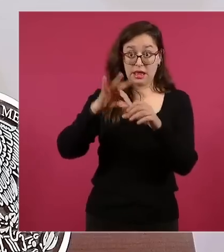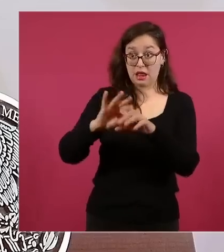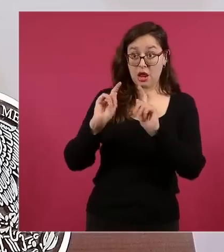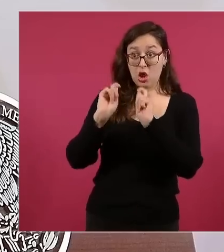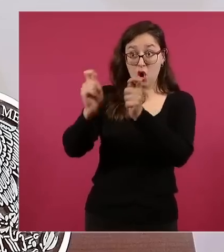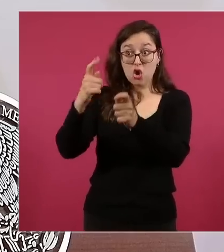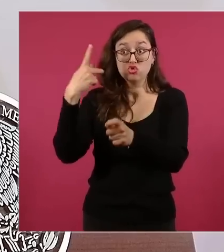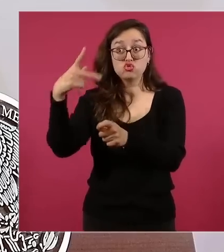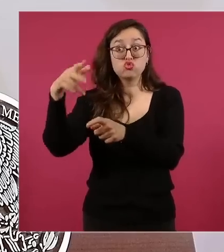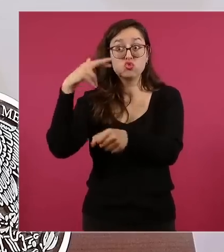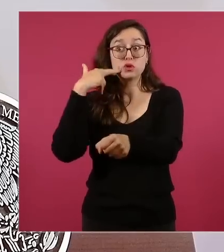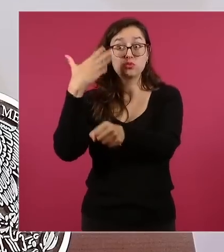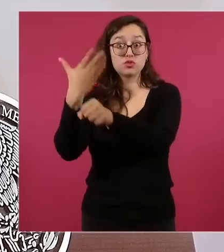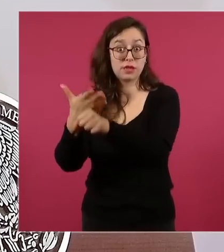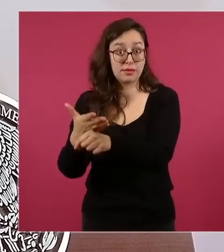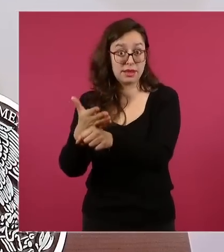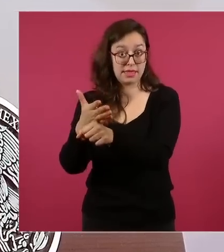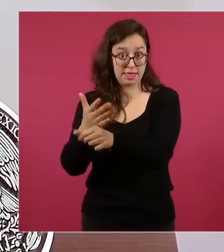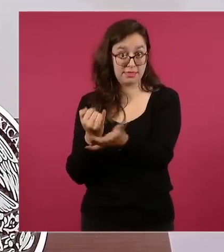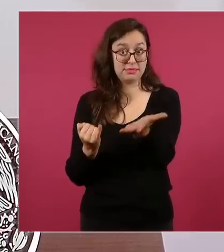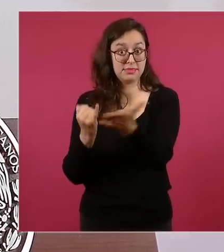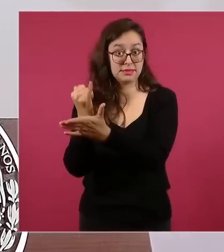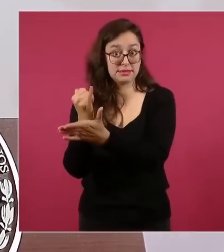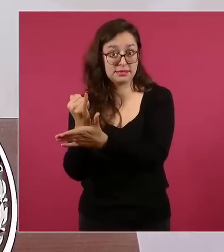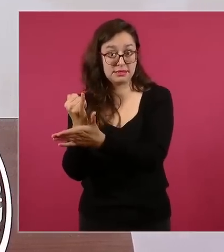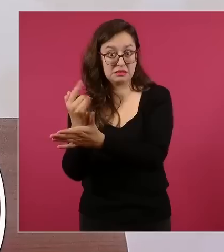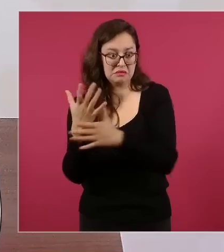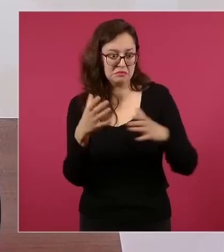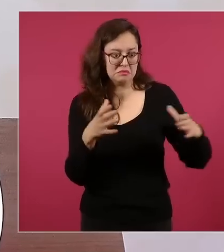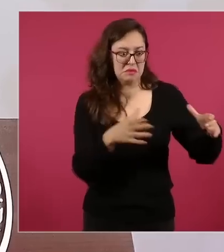para que interviniera